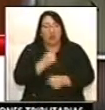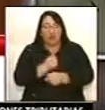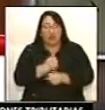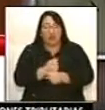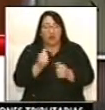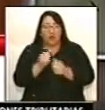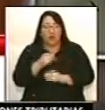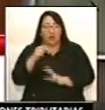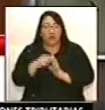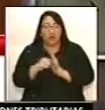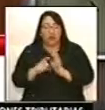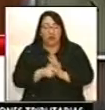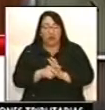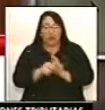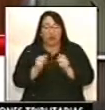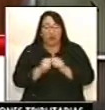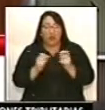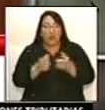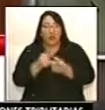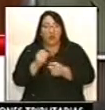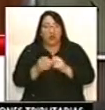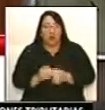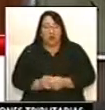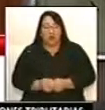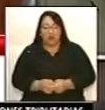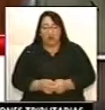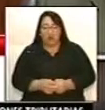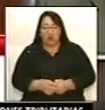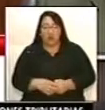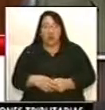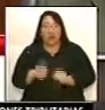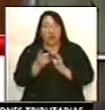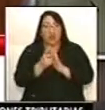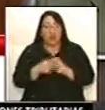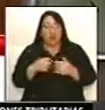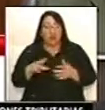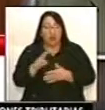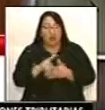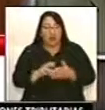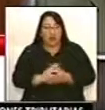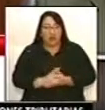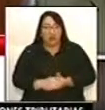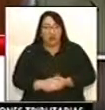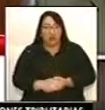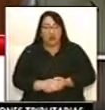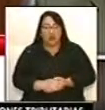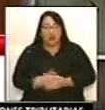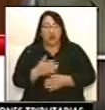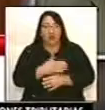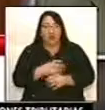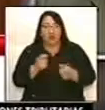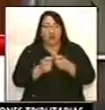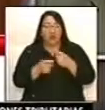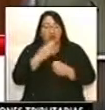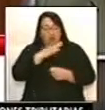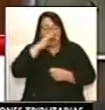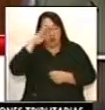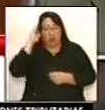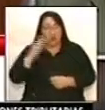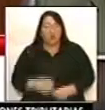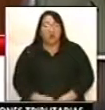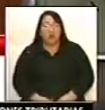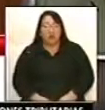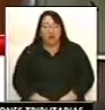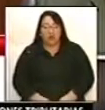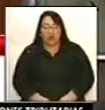este proyecto de ley en la Comisión de Economía. El dictamen lo acaba de leer el congresista Bruce.